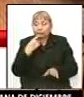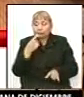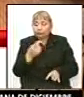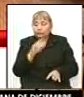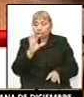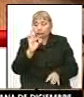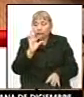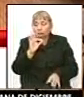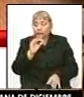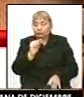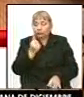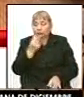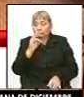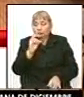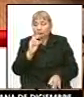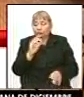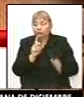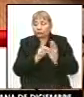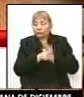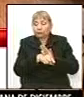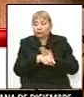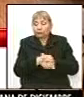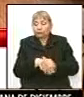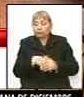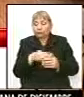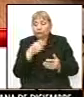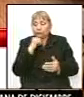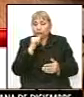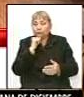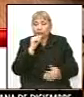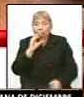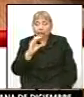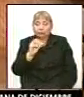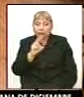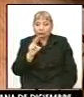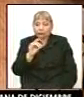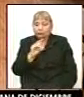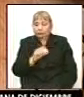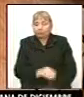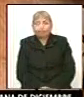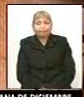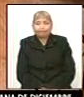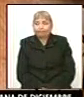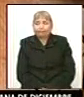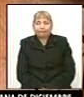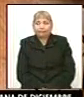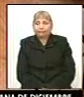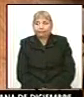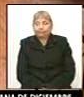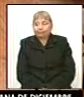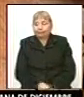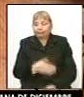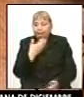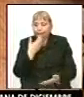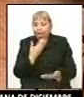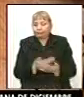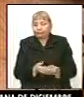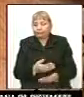las 9:17 minutos. Por falta de quórum. Gracias, congresistas.